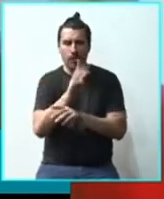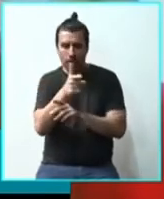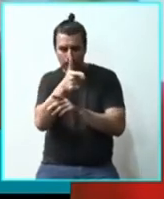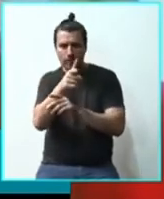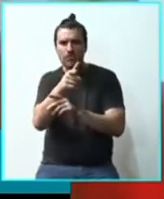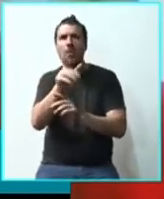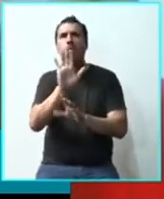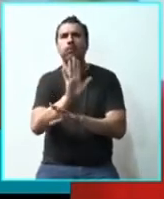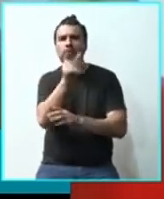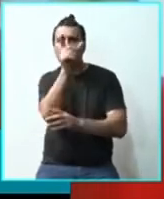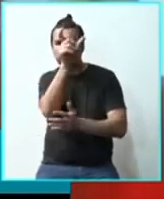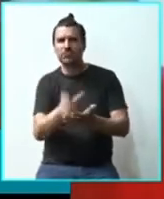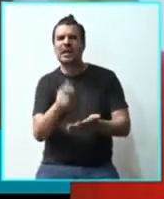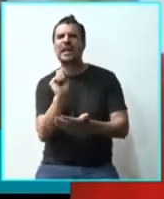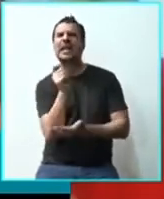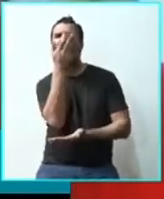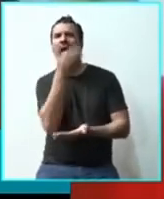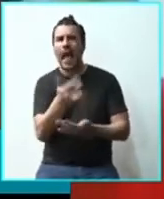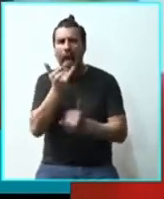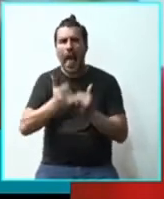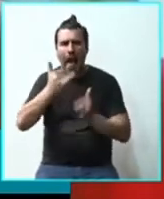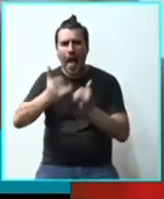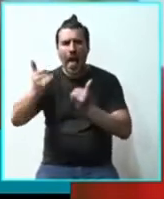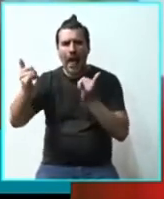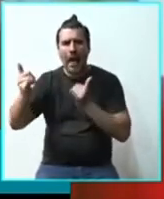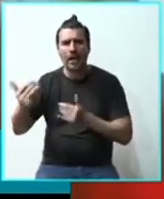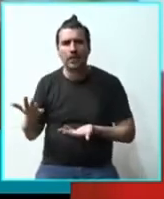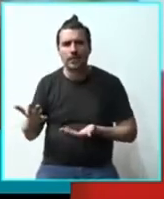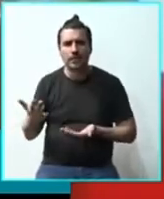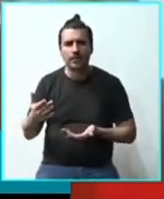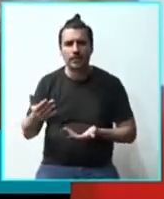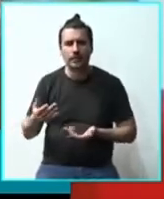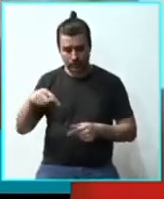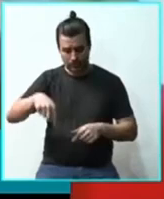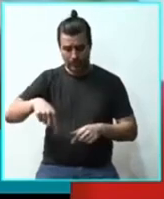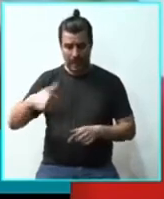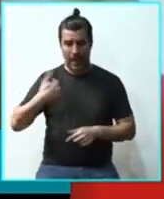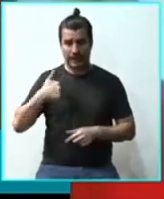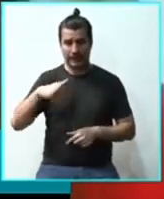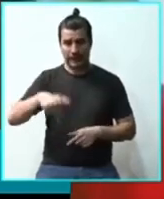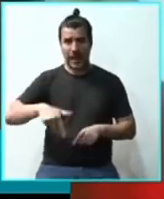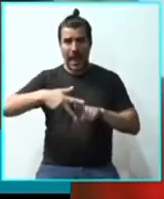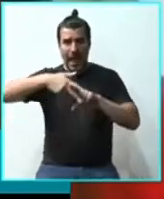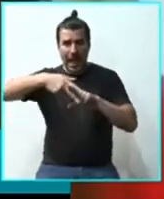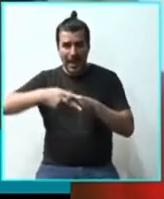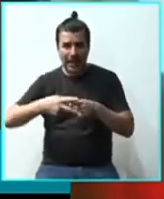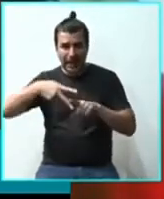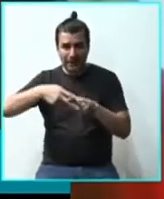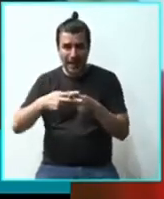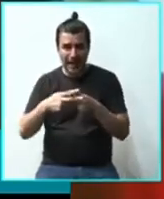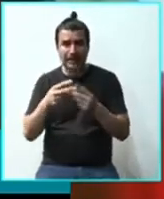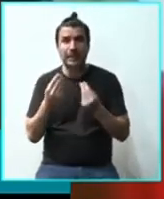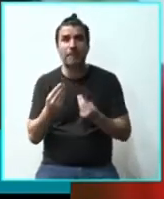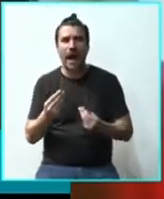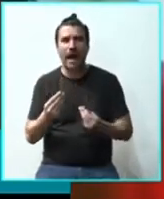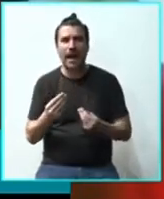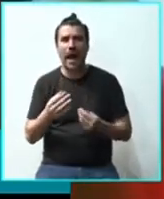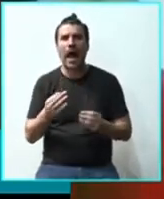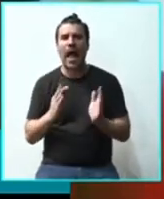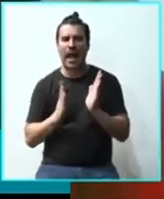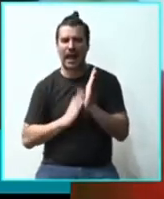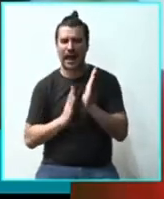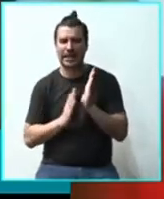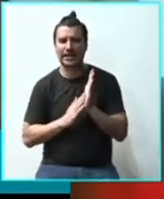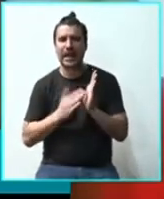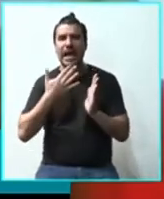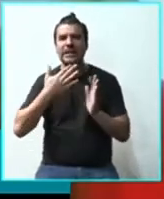juego. Ahora, las herramientas para garantizar la seguridad de los argentinos y